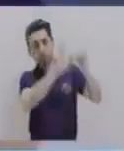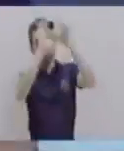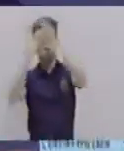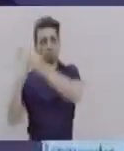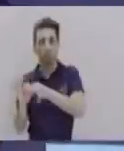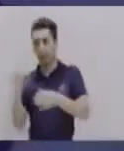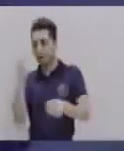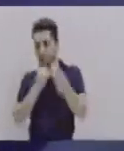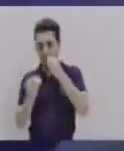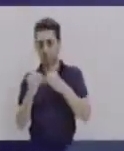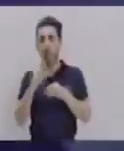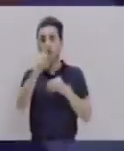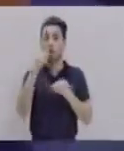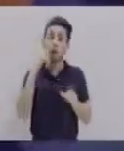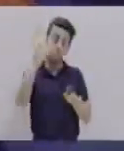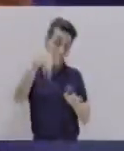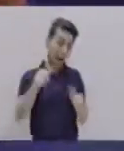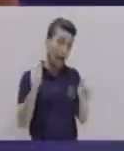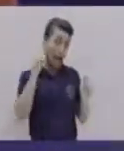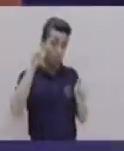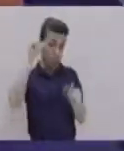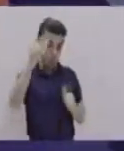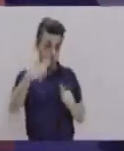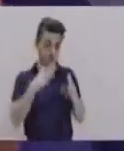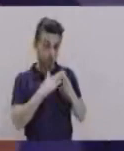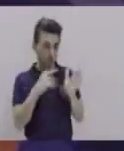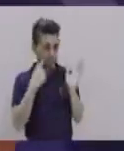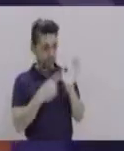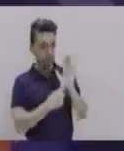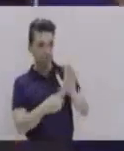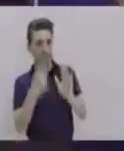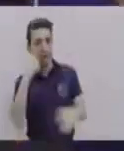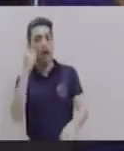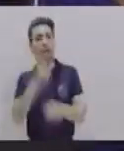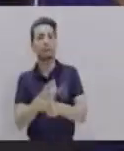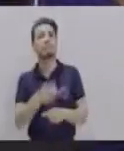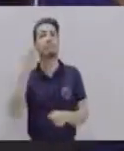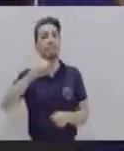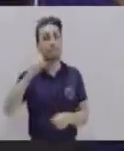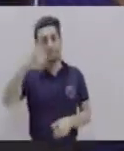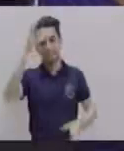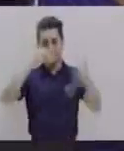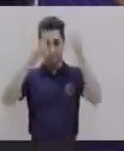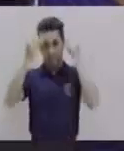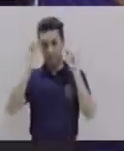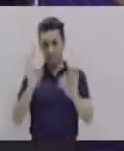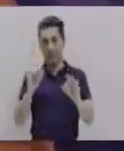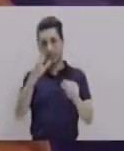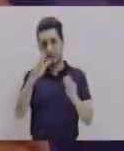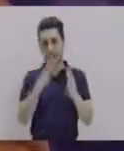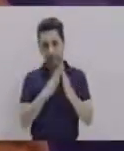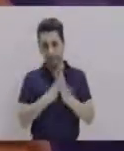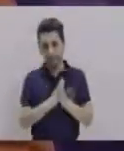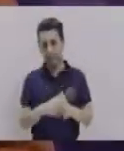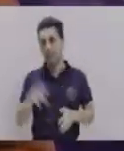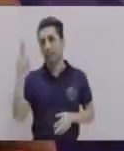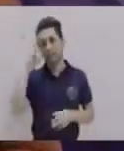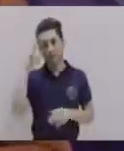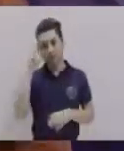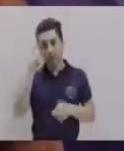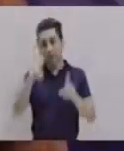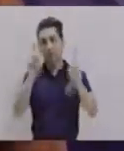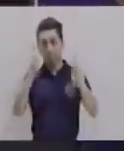un adulto, que él revise tu trabajo y de esa manera vamos a comprobar que estás aprendiendo en casa.